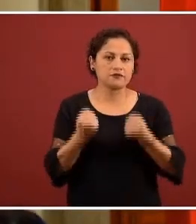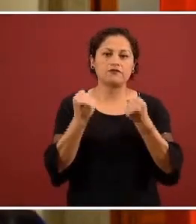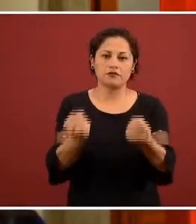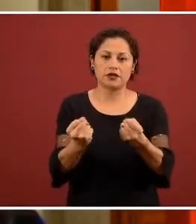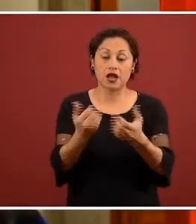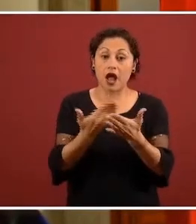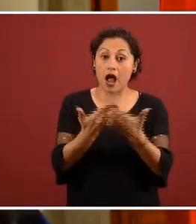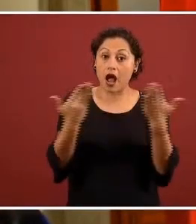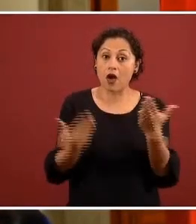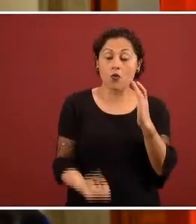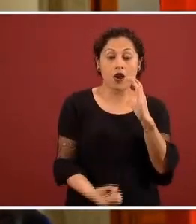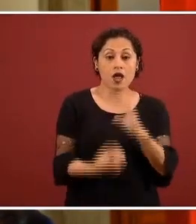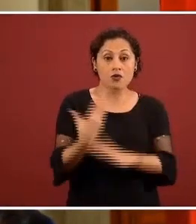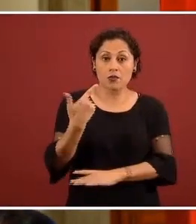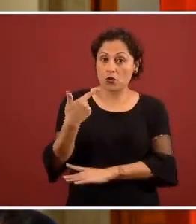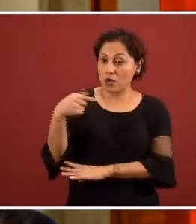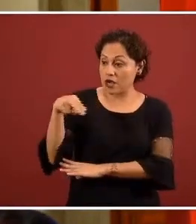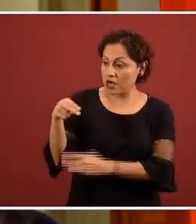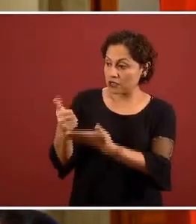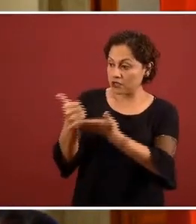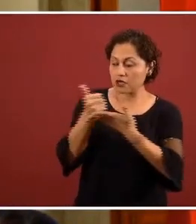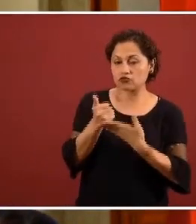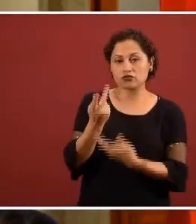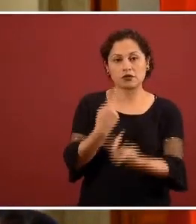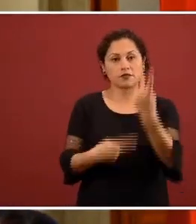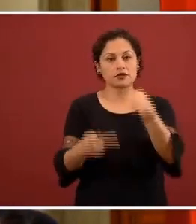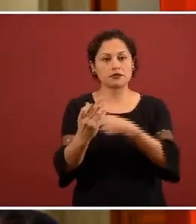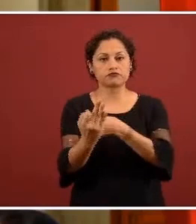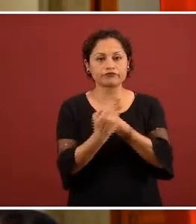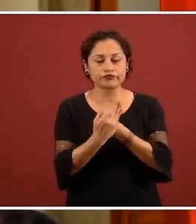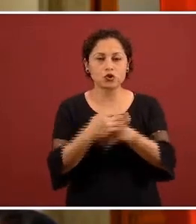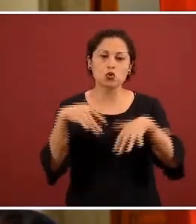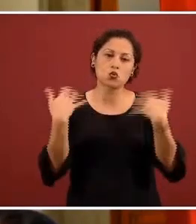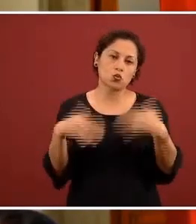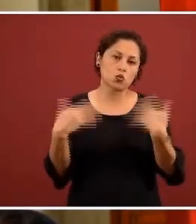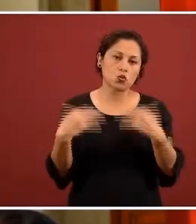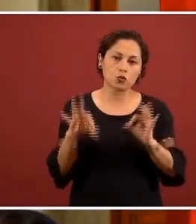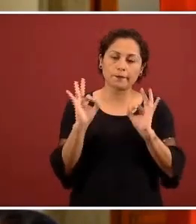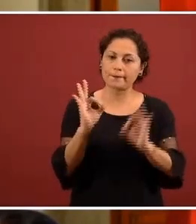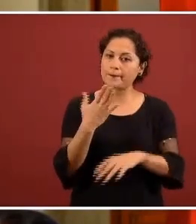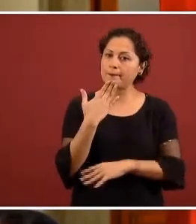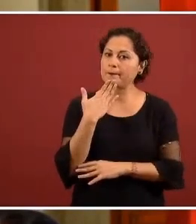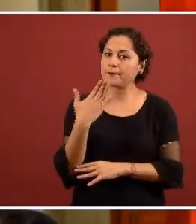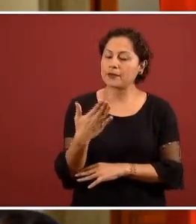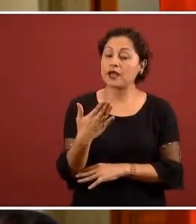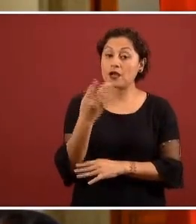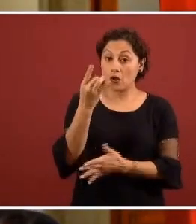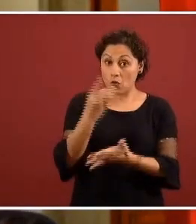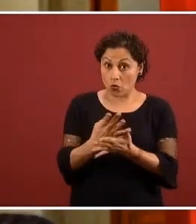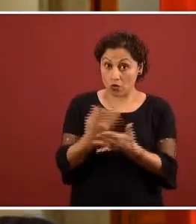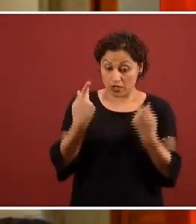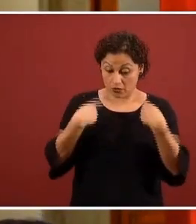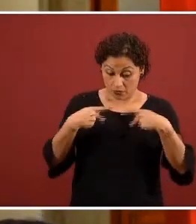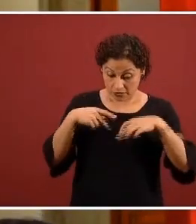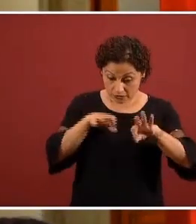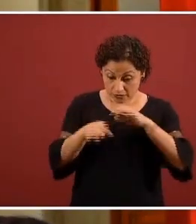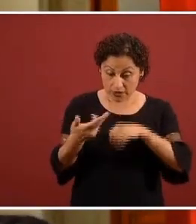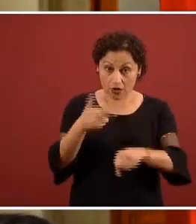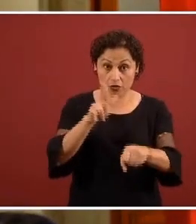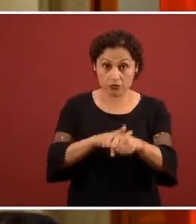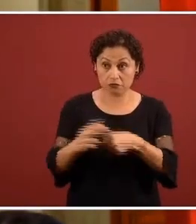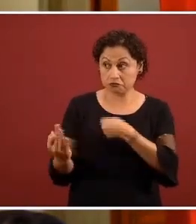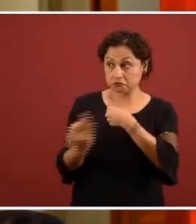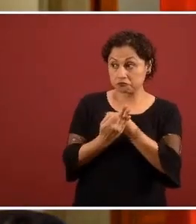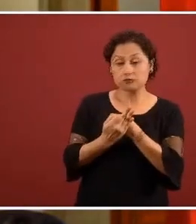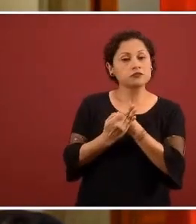la pena. De tal forma que esta seguridad no solo va a ser para los trabajadores, sino también para